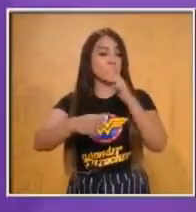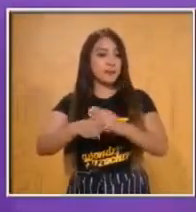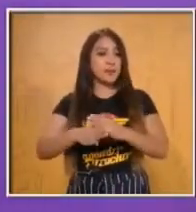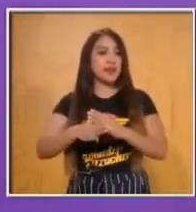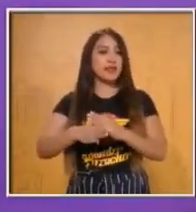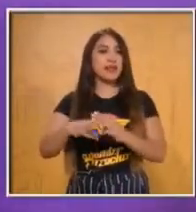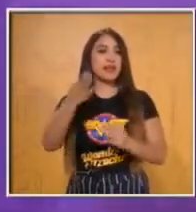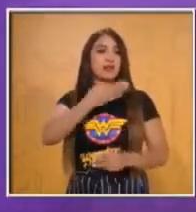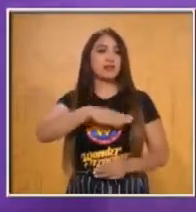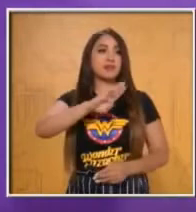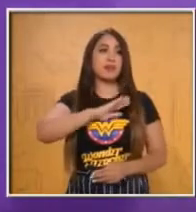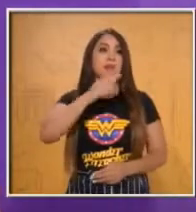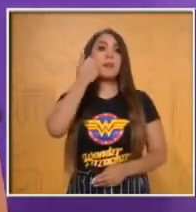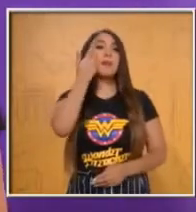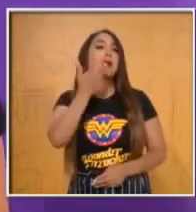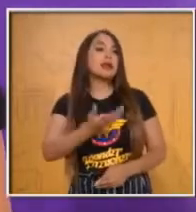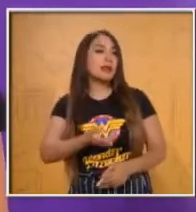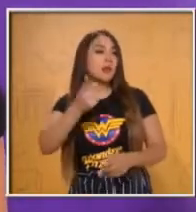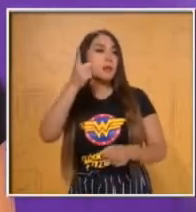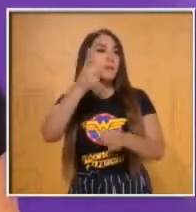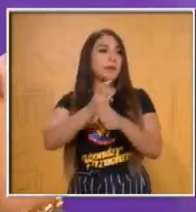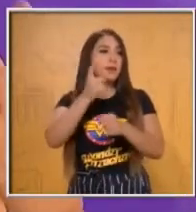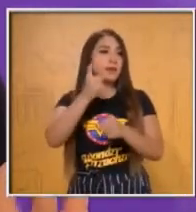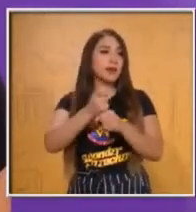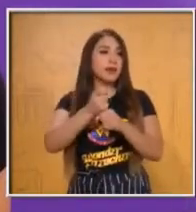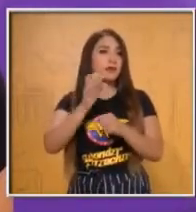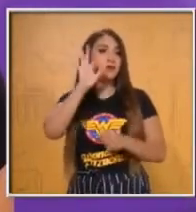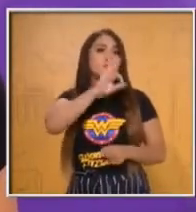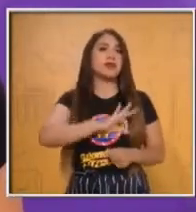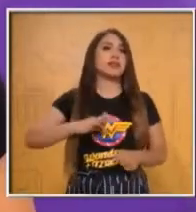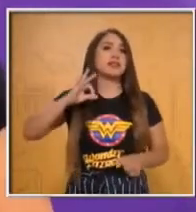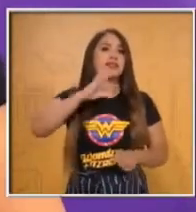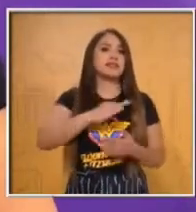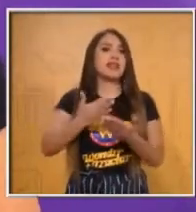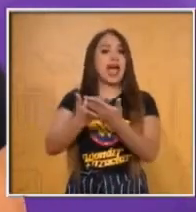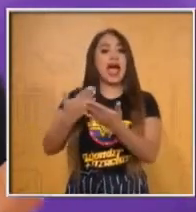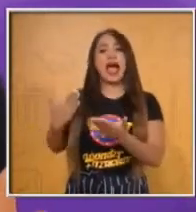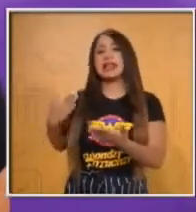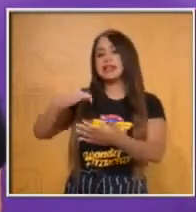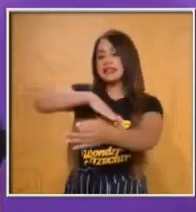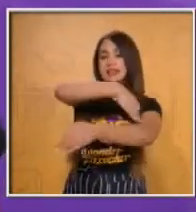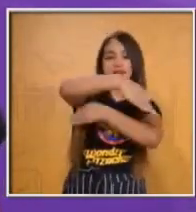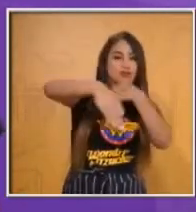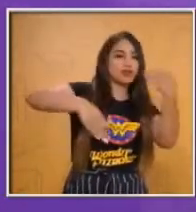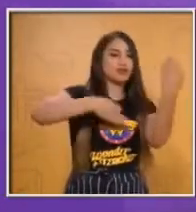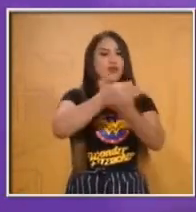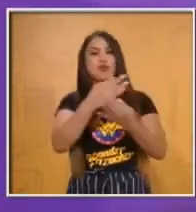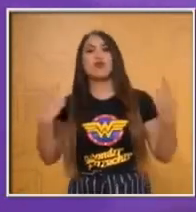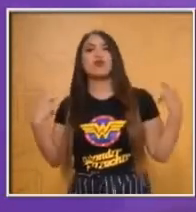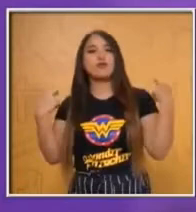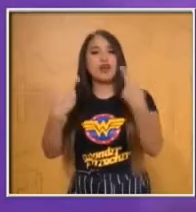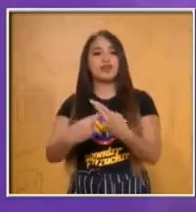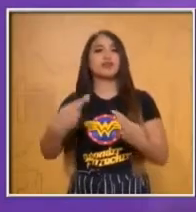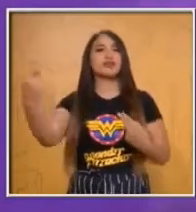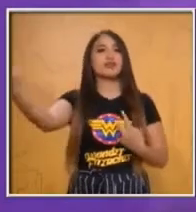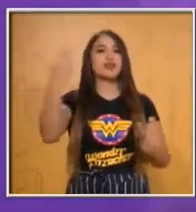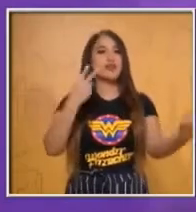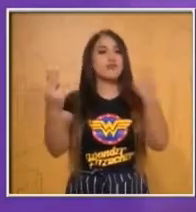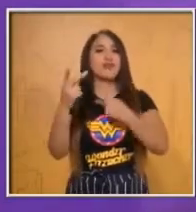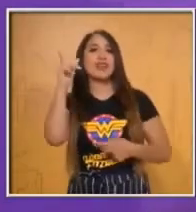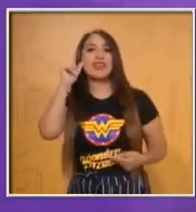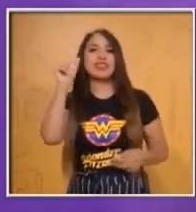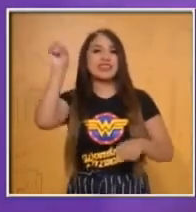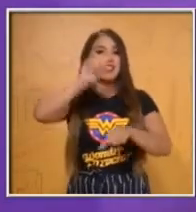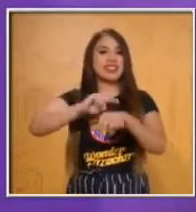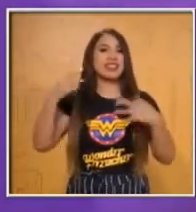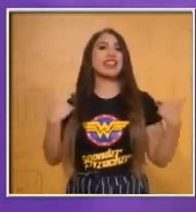materna. Pero primero que nada, quiero darle una felicitación adelantada a todos los maestros que nos están viendo, ya que mañana es el Día del